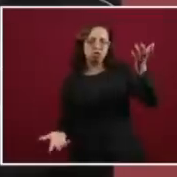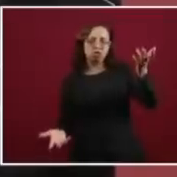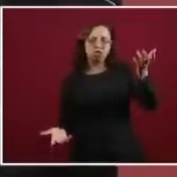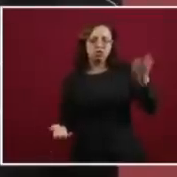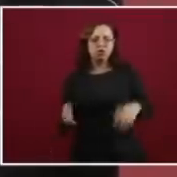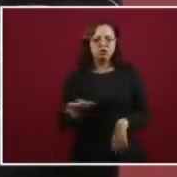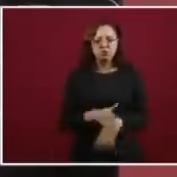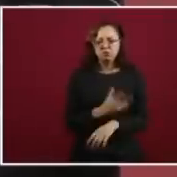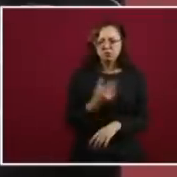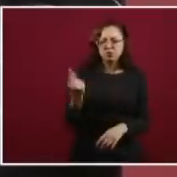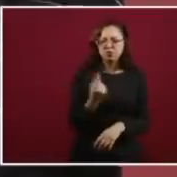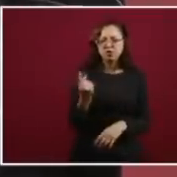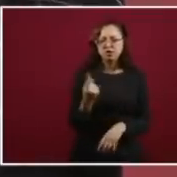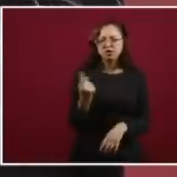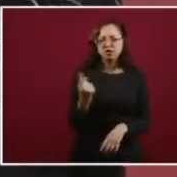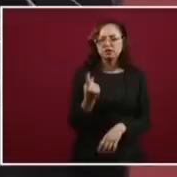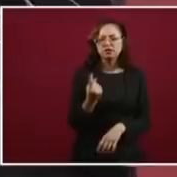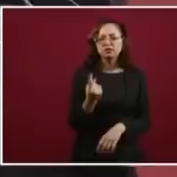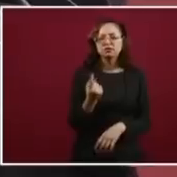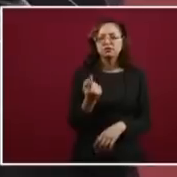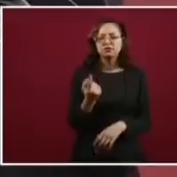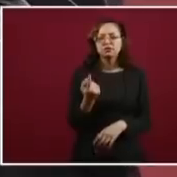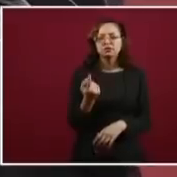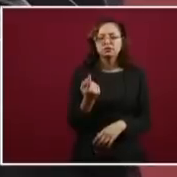porque habían